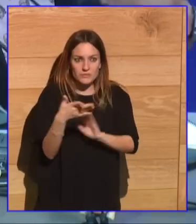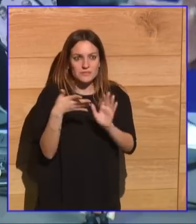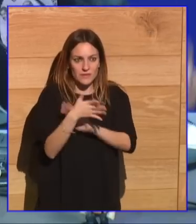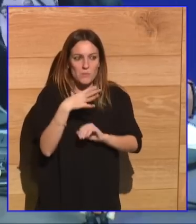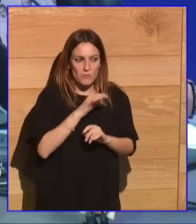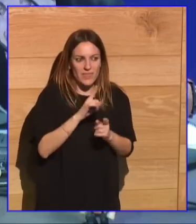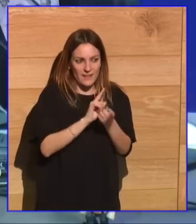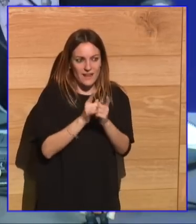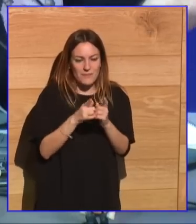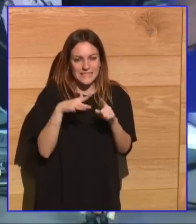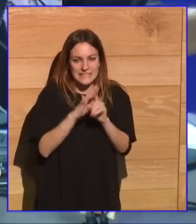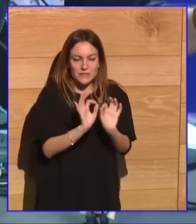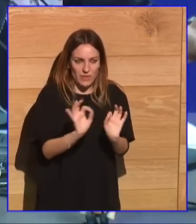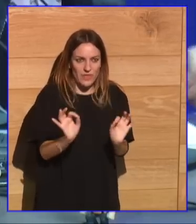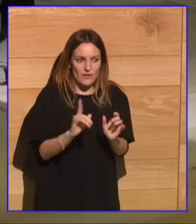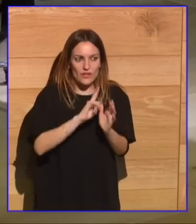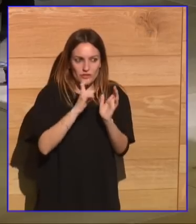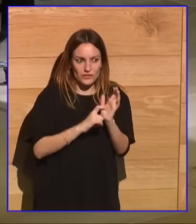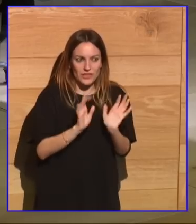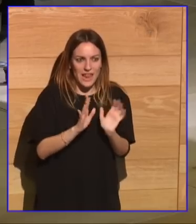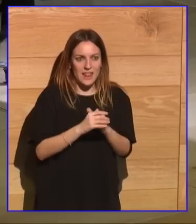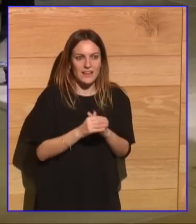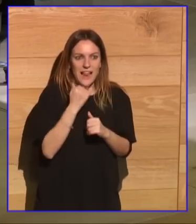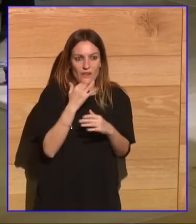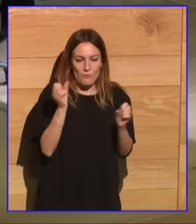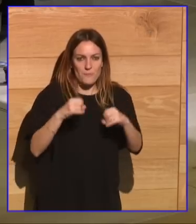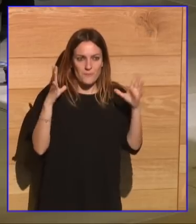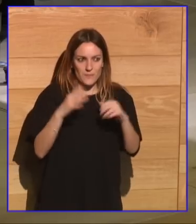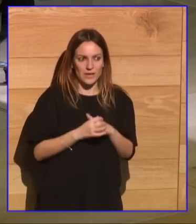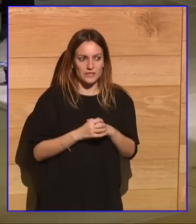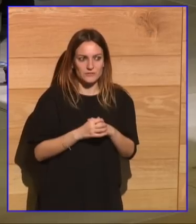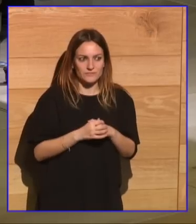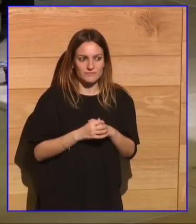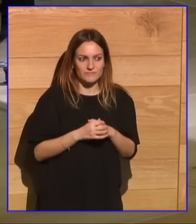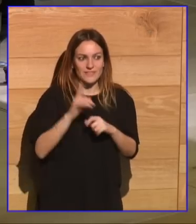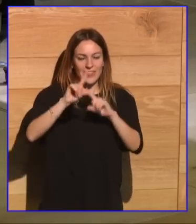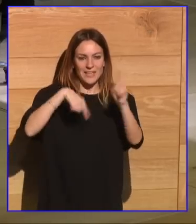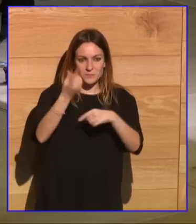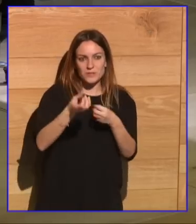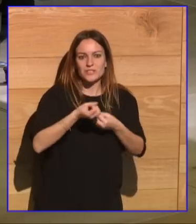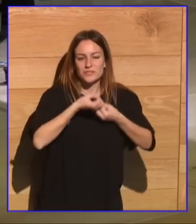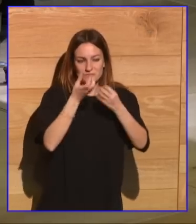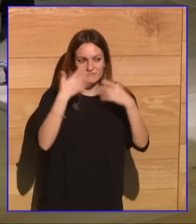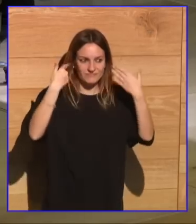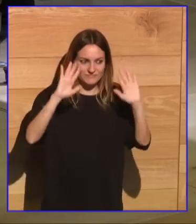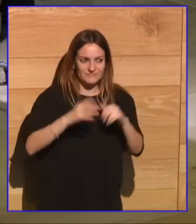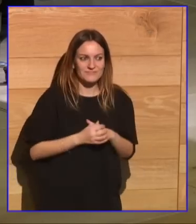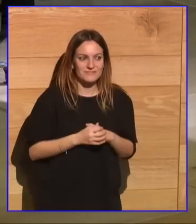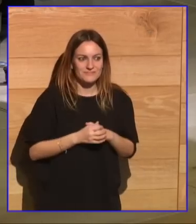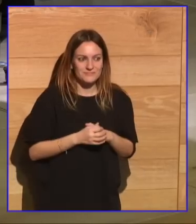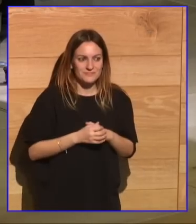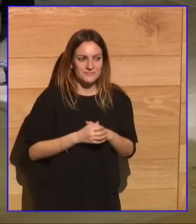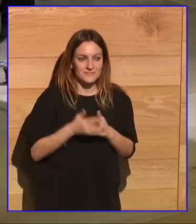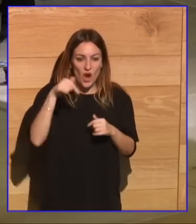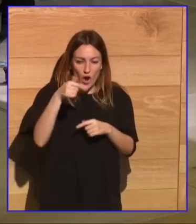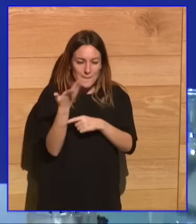gamberra y es absolutamente magistral. La película ya la contaremos. Hola. ¿No lo vas a